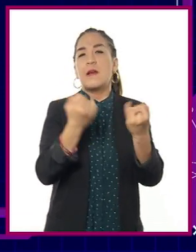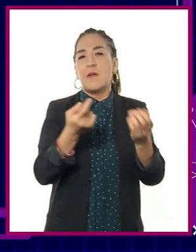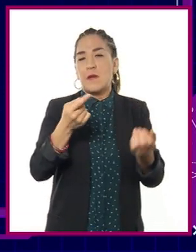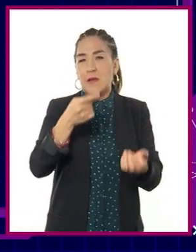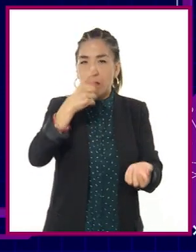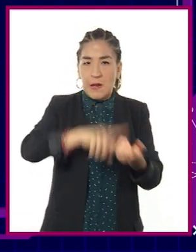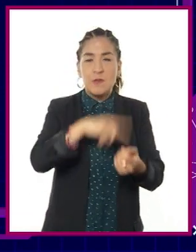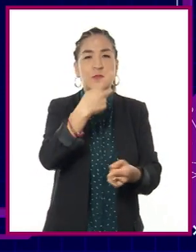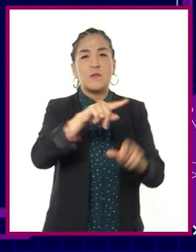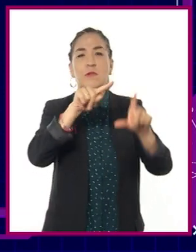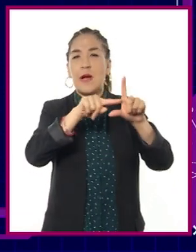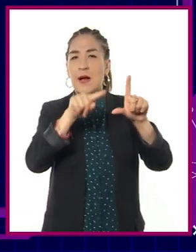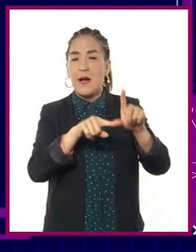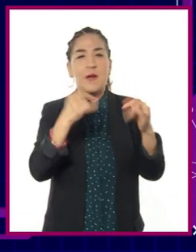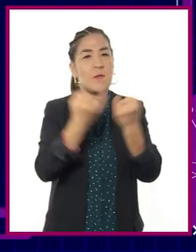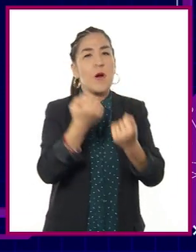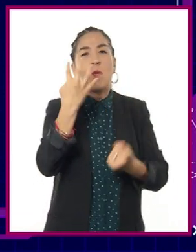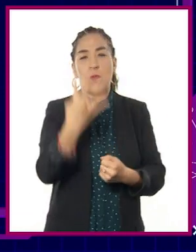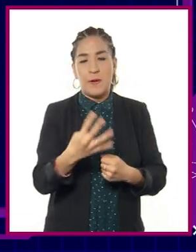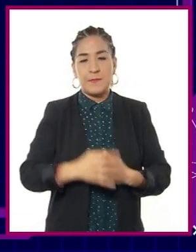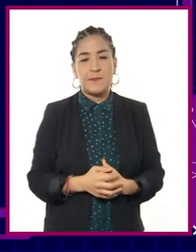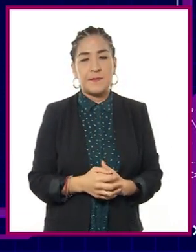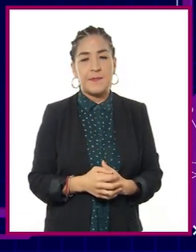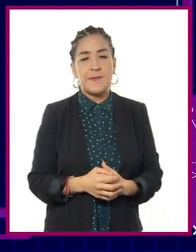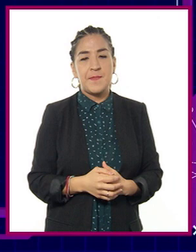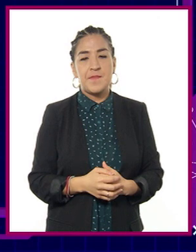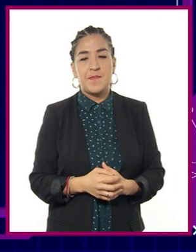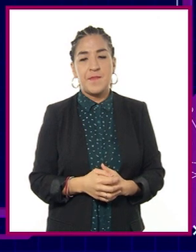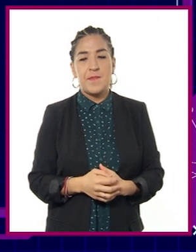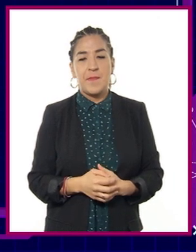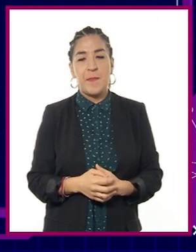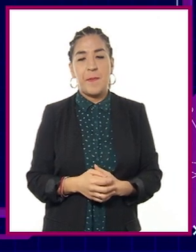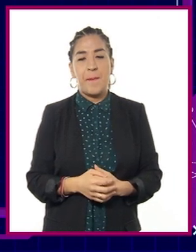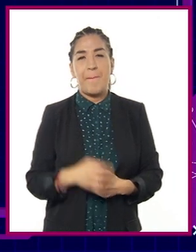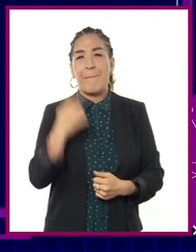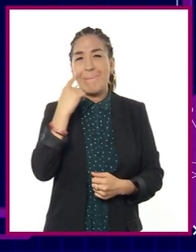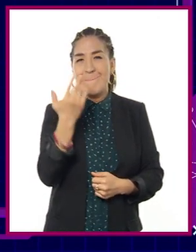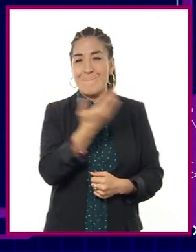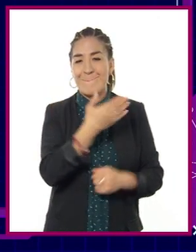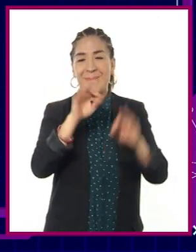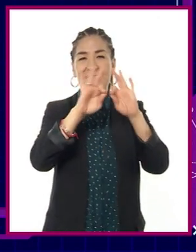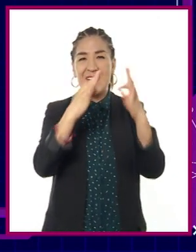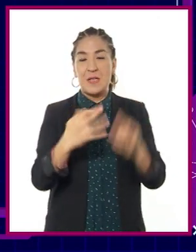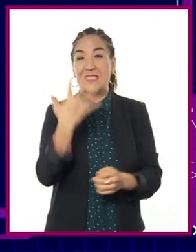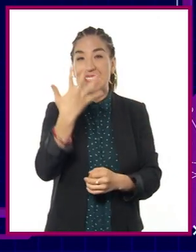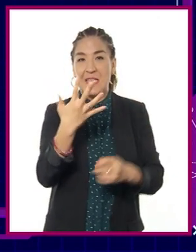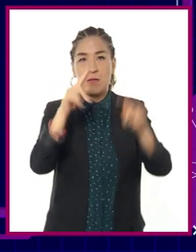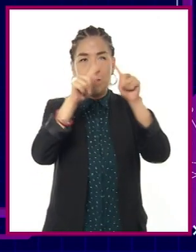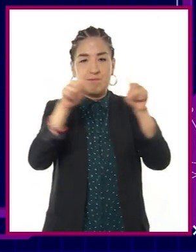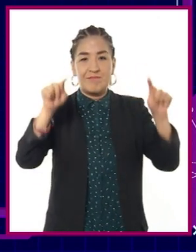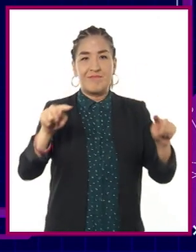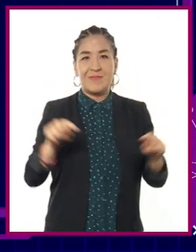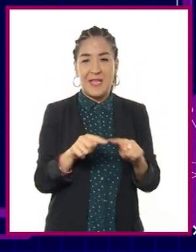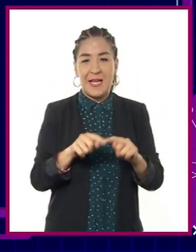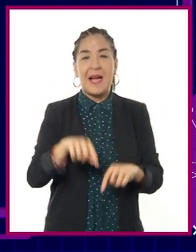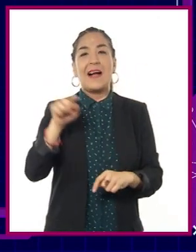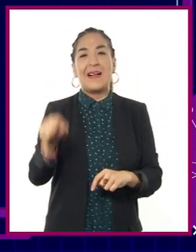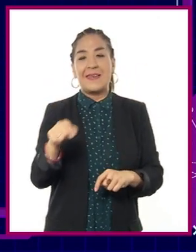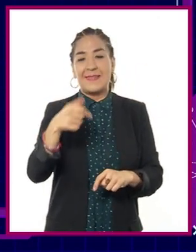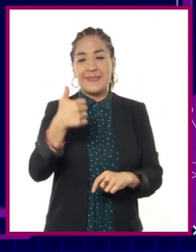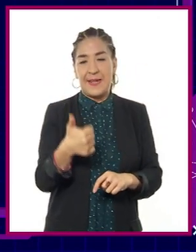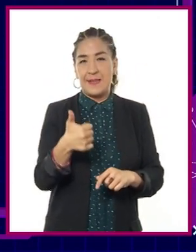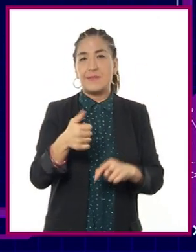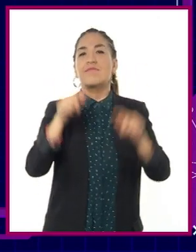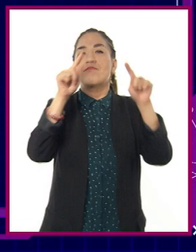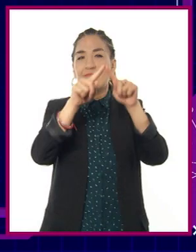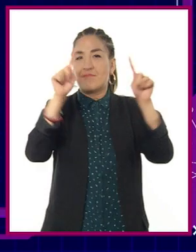interiores iguales. El pentágono, 5 lados y el hexágono de 6 lados,